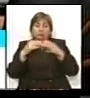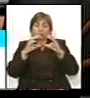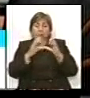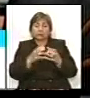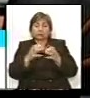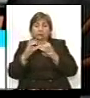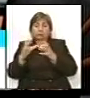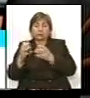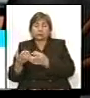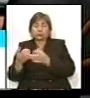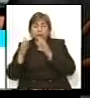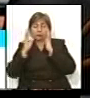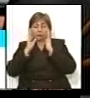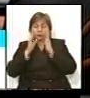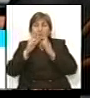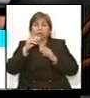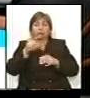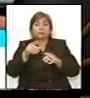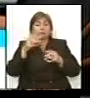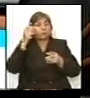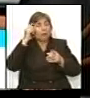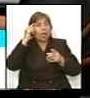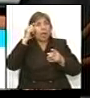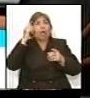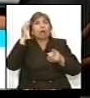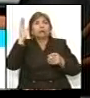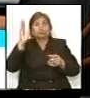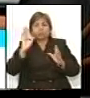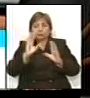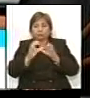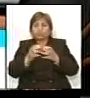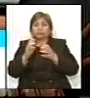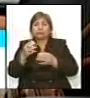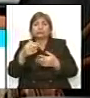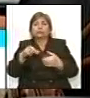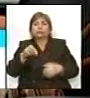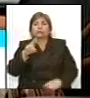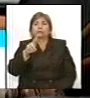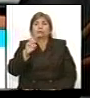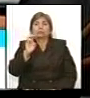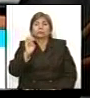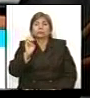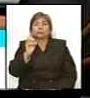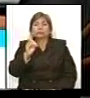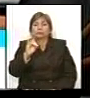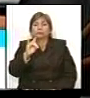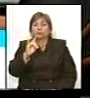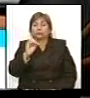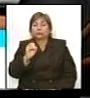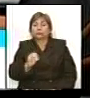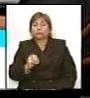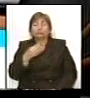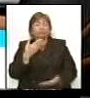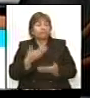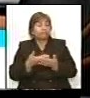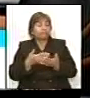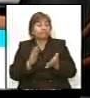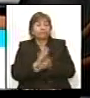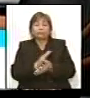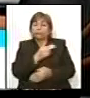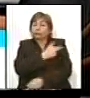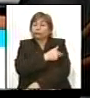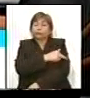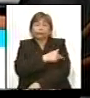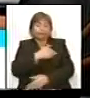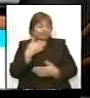los grupos de atención de acuerdo a la titularidad de cada predio. Y es así que de los 143 establecimientos ya